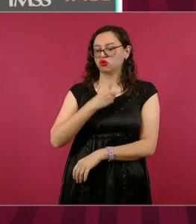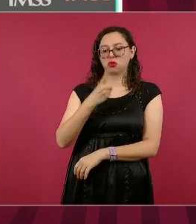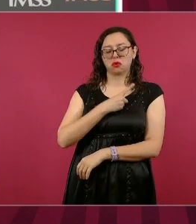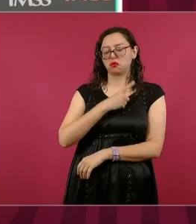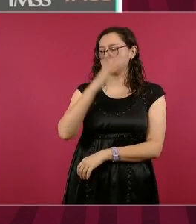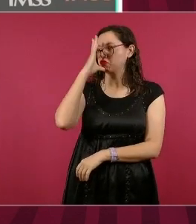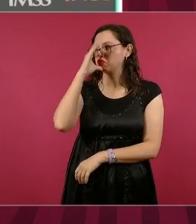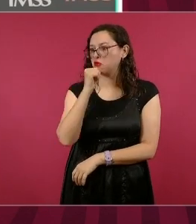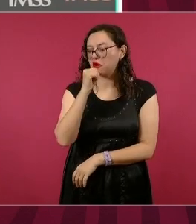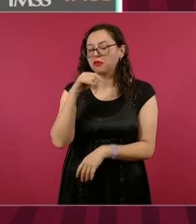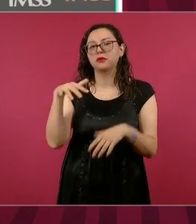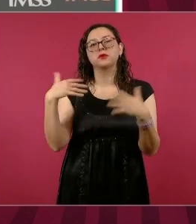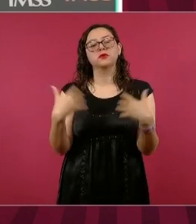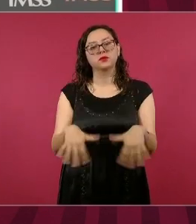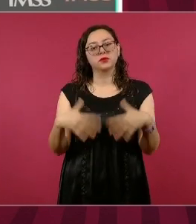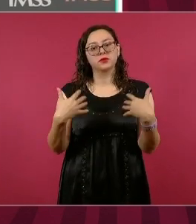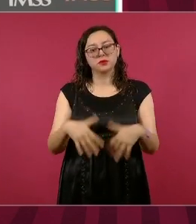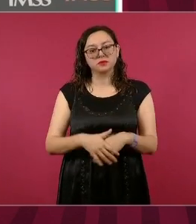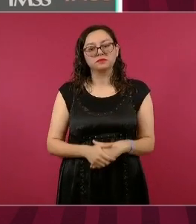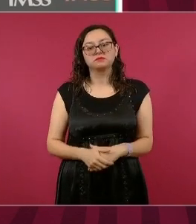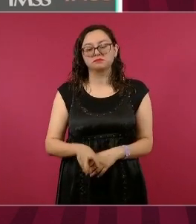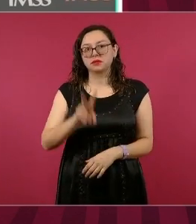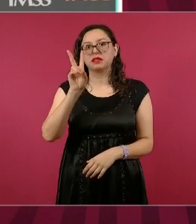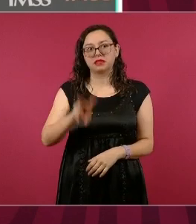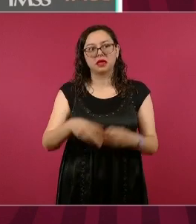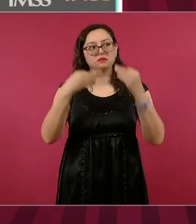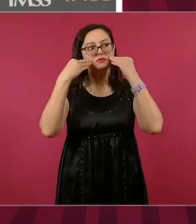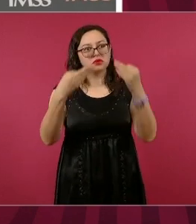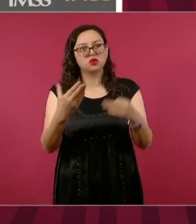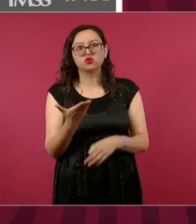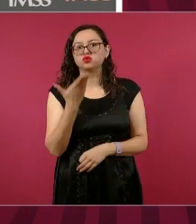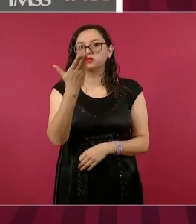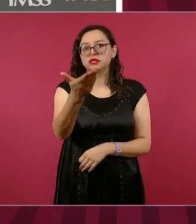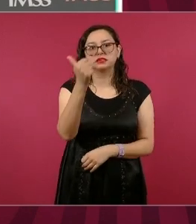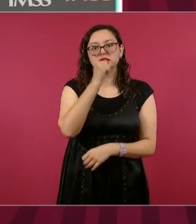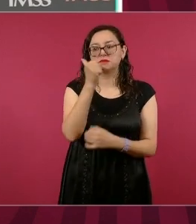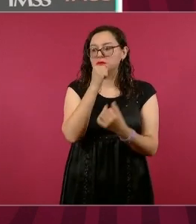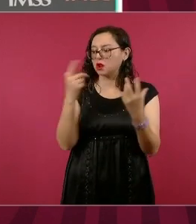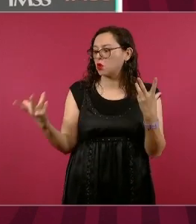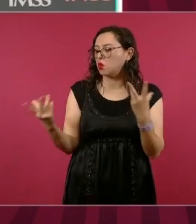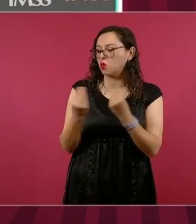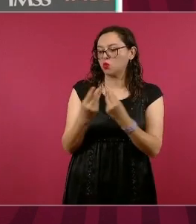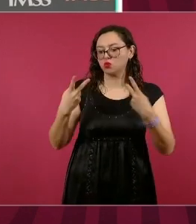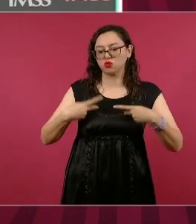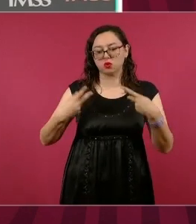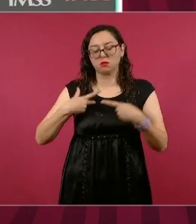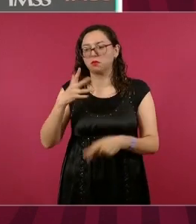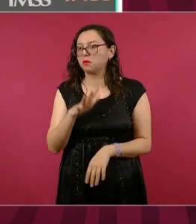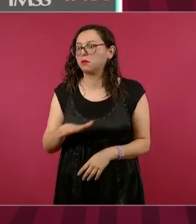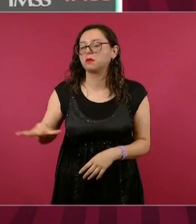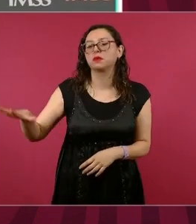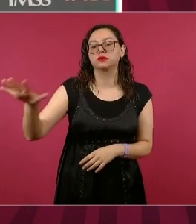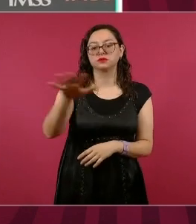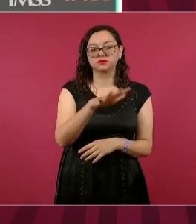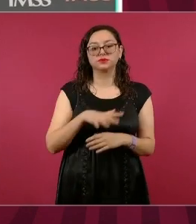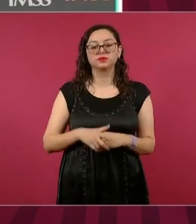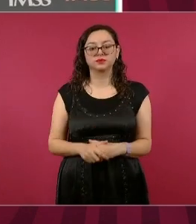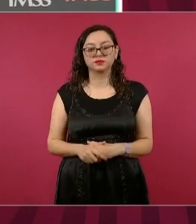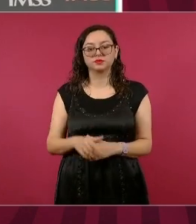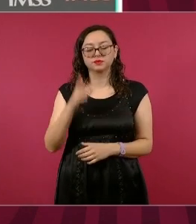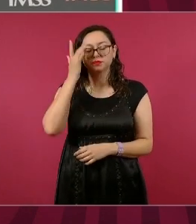el pueblo y sirve al pueblo en todo momento. En ese propósito, usted ha empoderado a la sociedad,